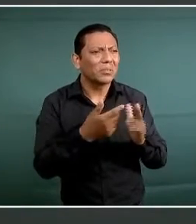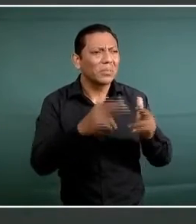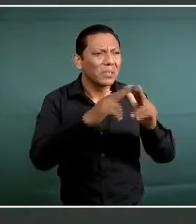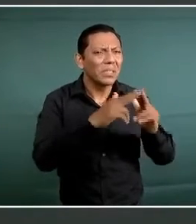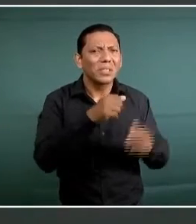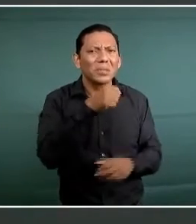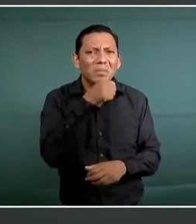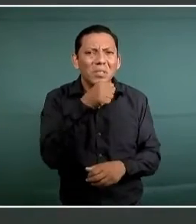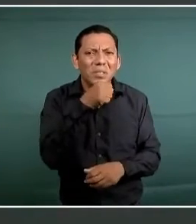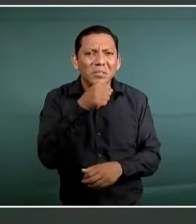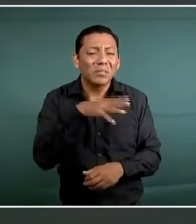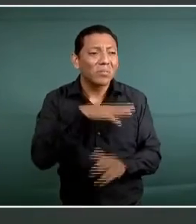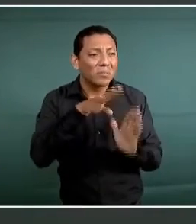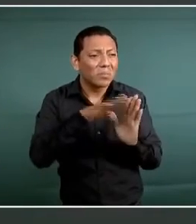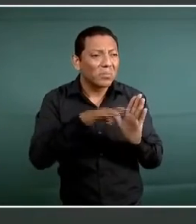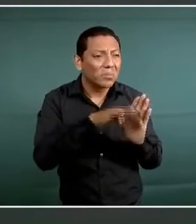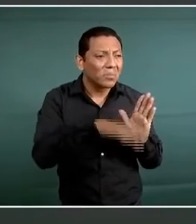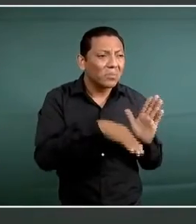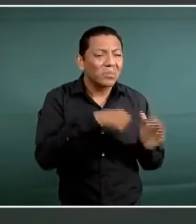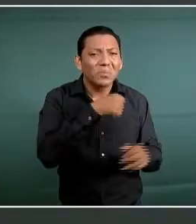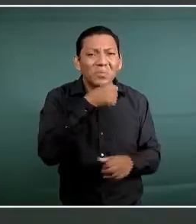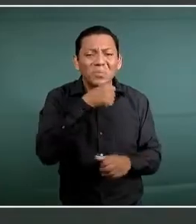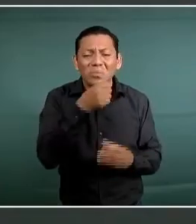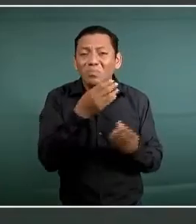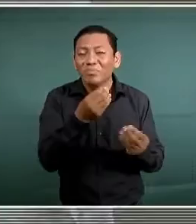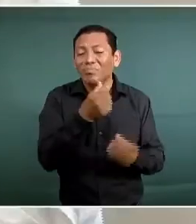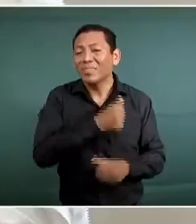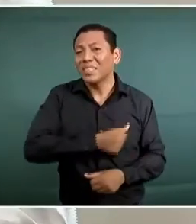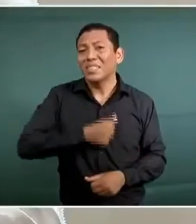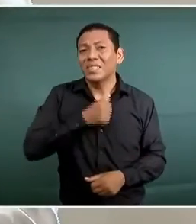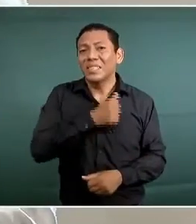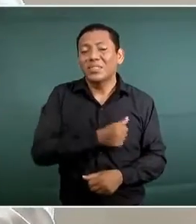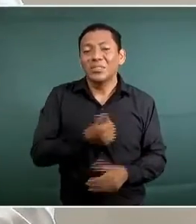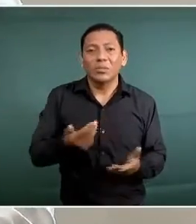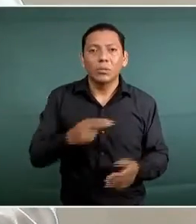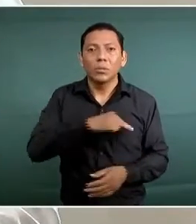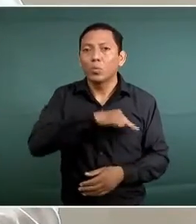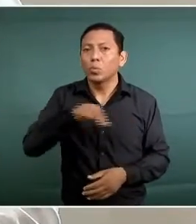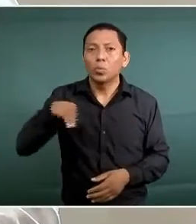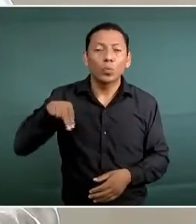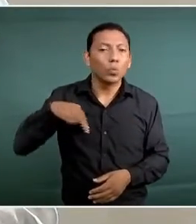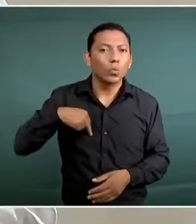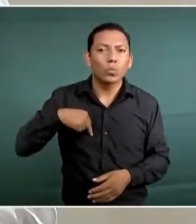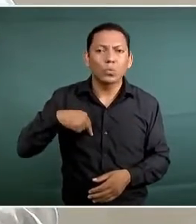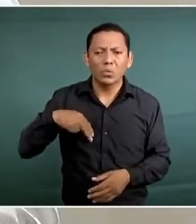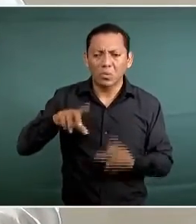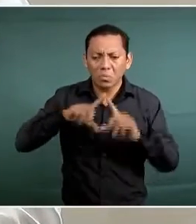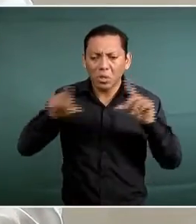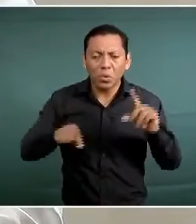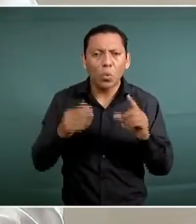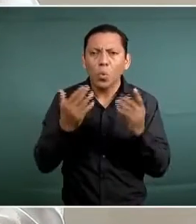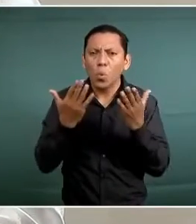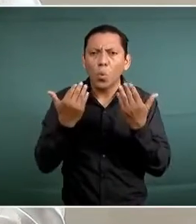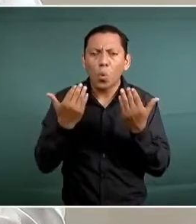muy lamentable entonces nosotros no tenemos esa costumbre